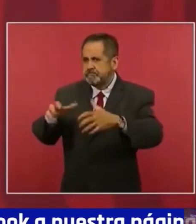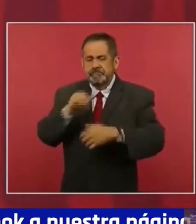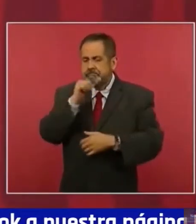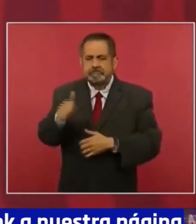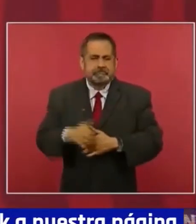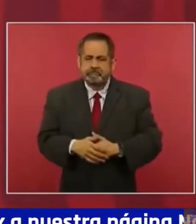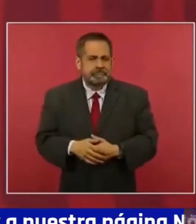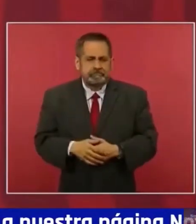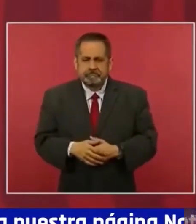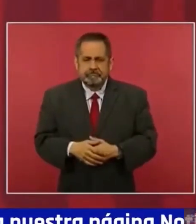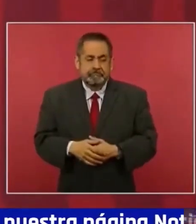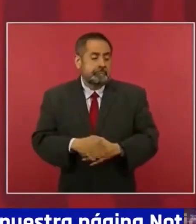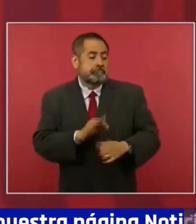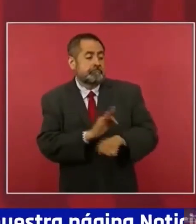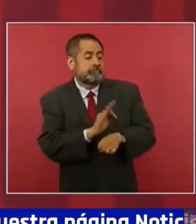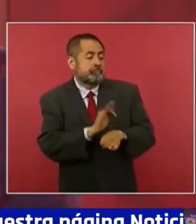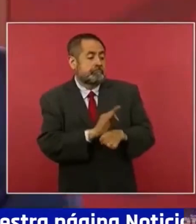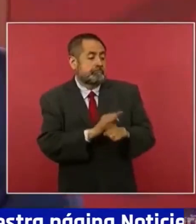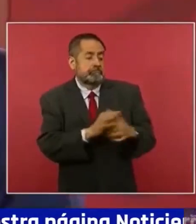representan a las empresas.